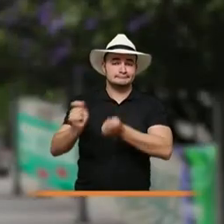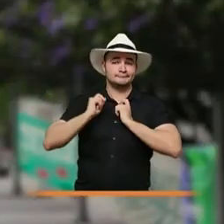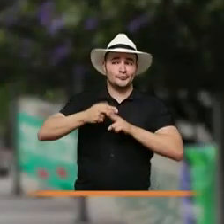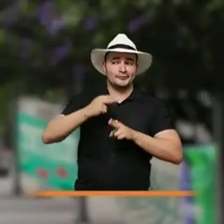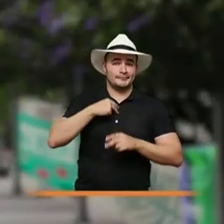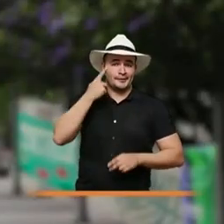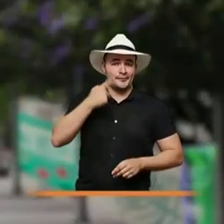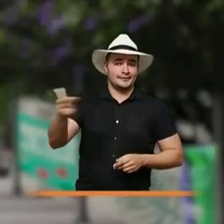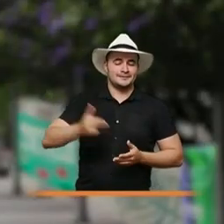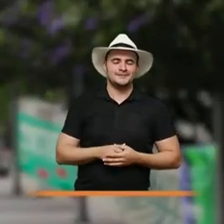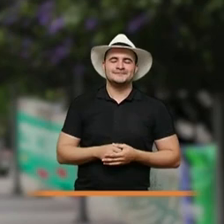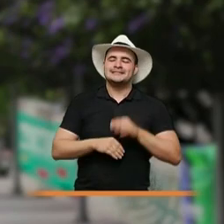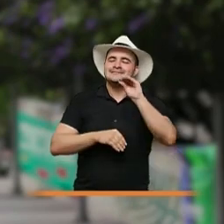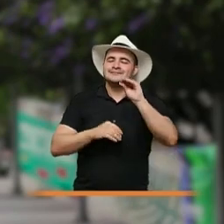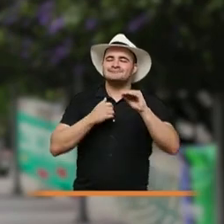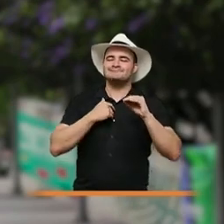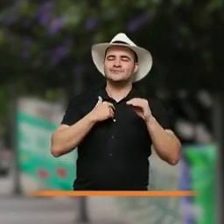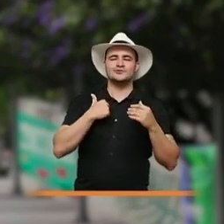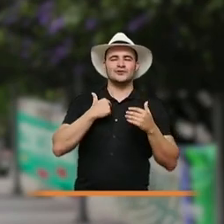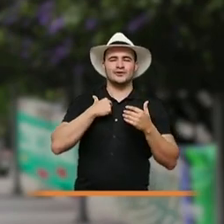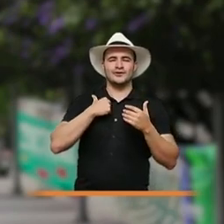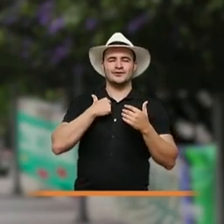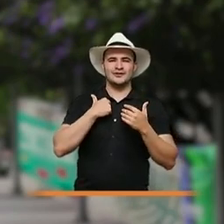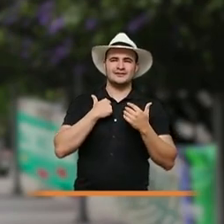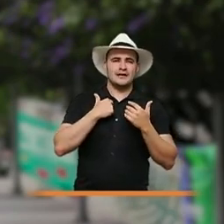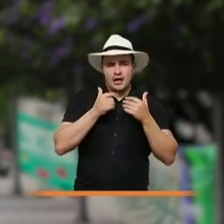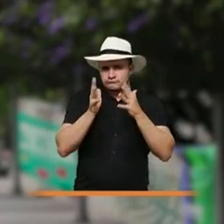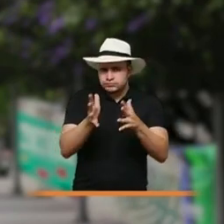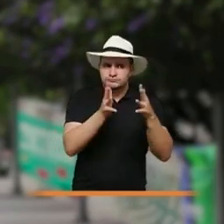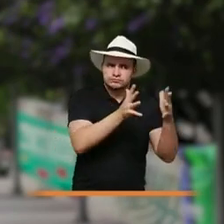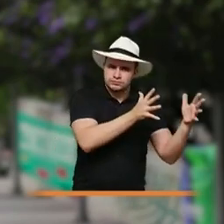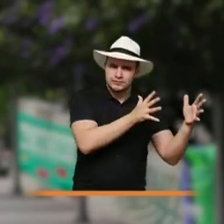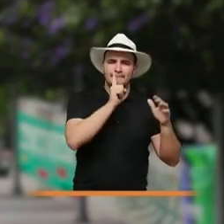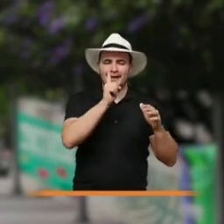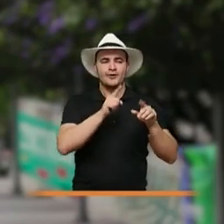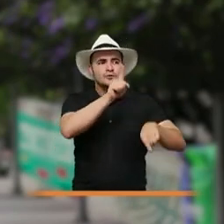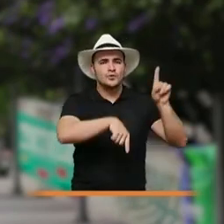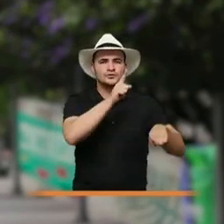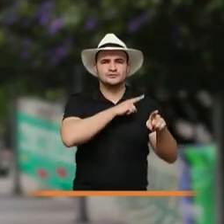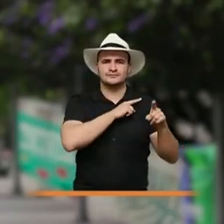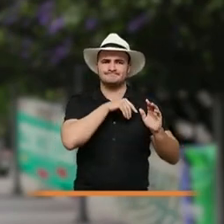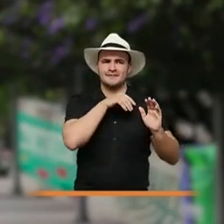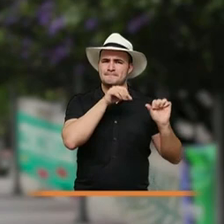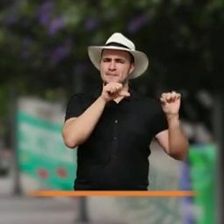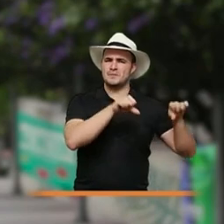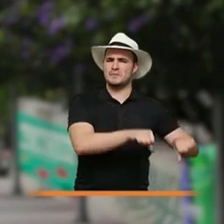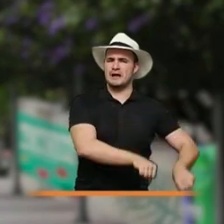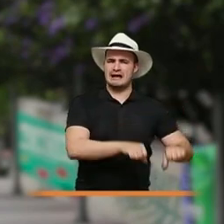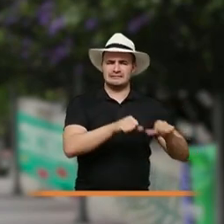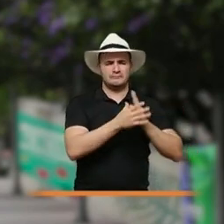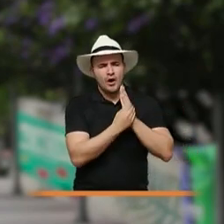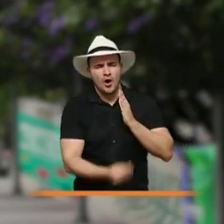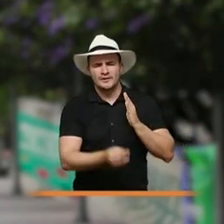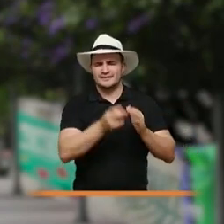a parte de no enseñar a rescatar personas que están en un entorno con un conflicto de pronto de pobreza